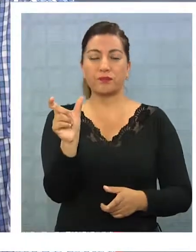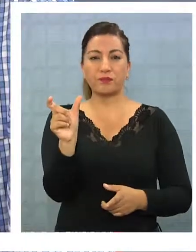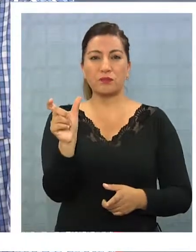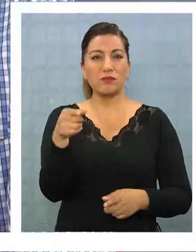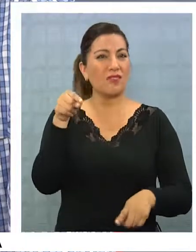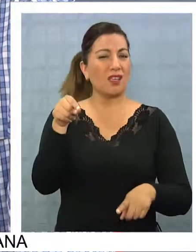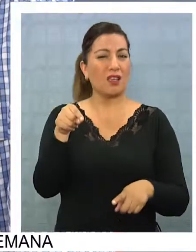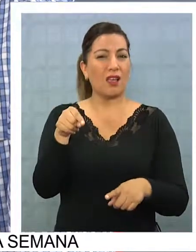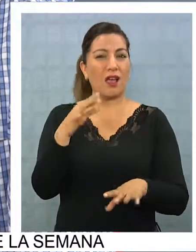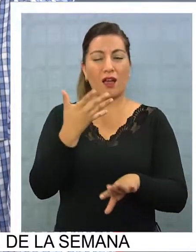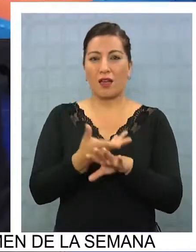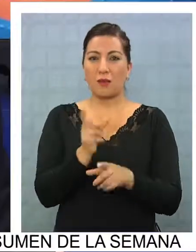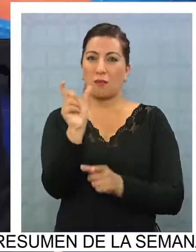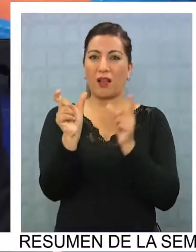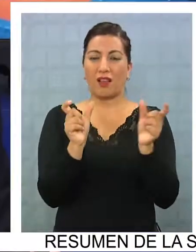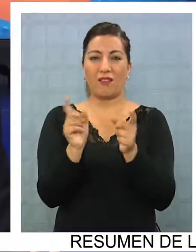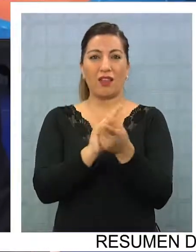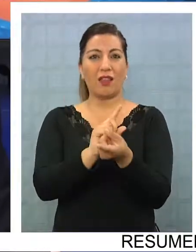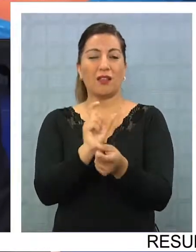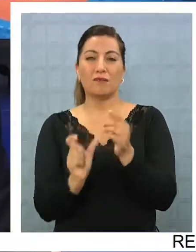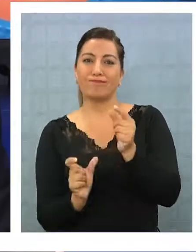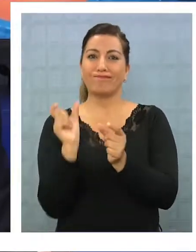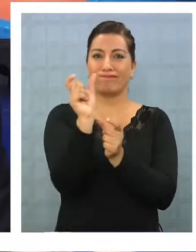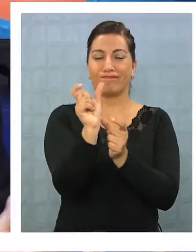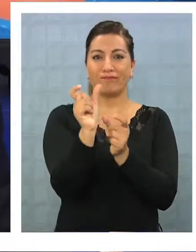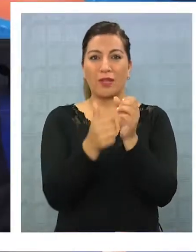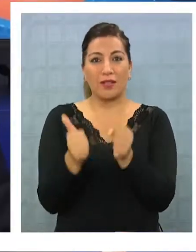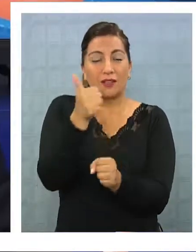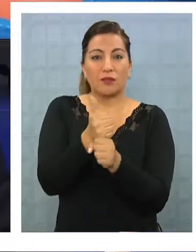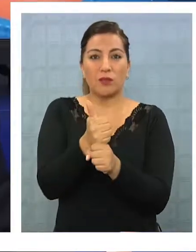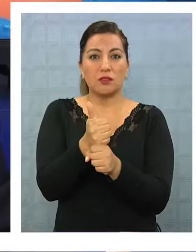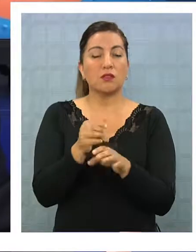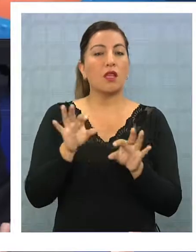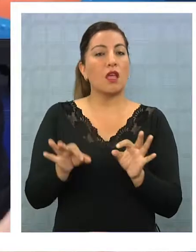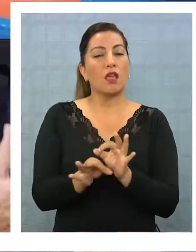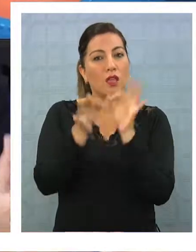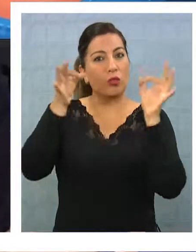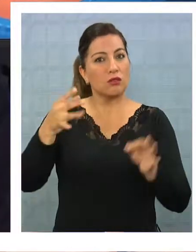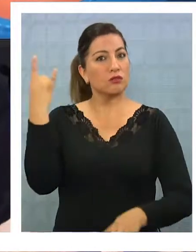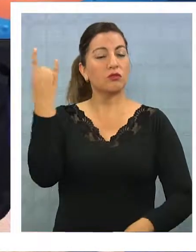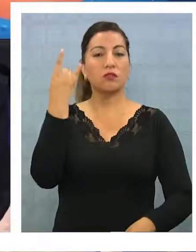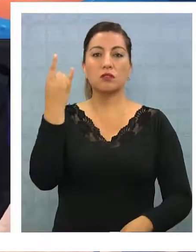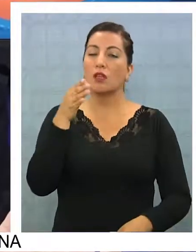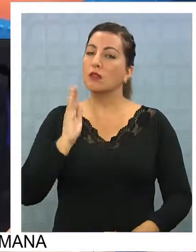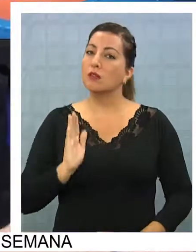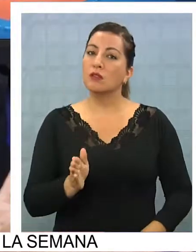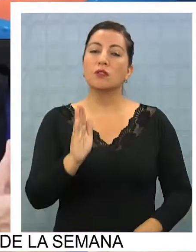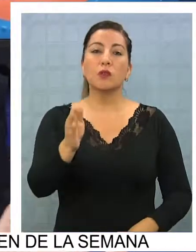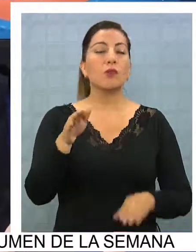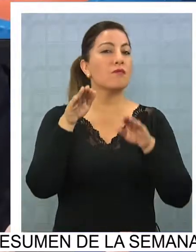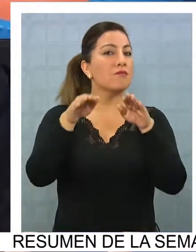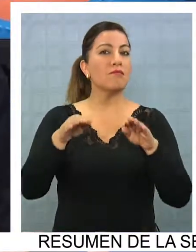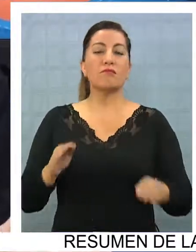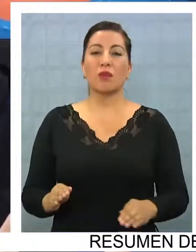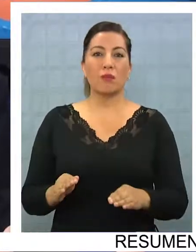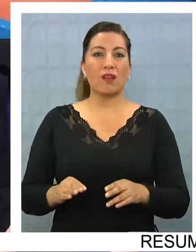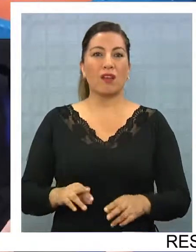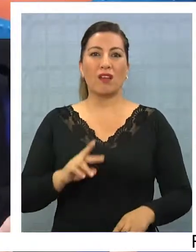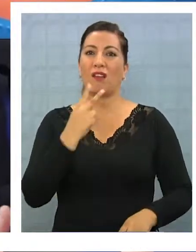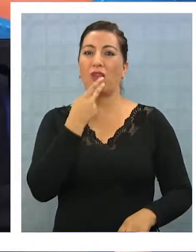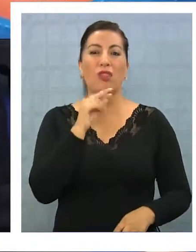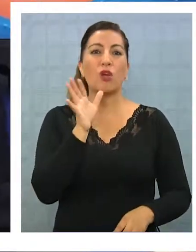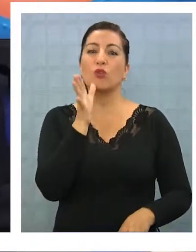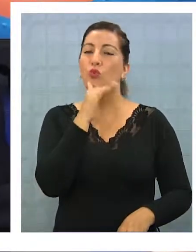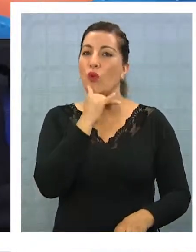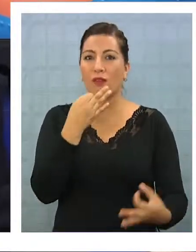indicación sustitutiva para la reforma de la educación superior, es exactamente lo mismo. Sigue una improvisación que en realidad no